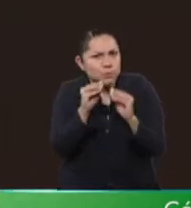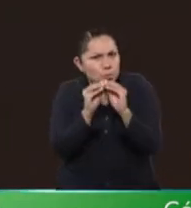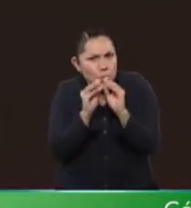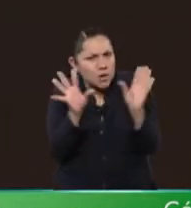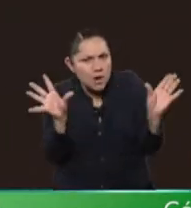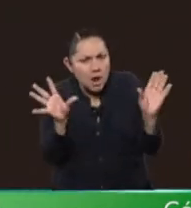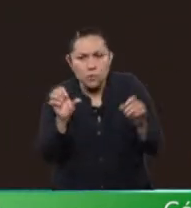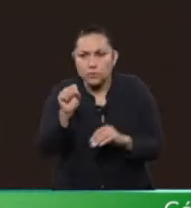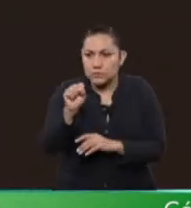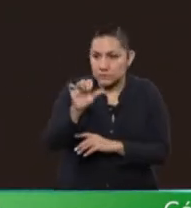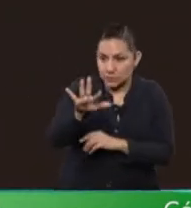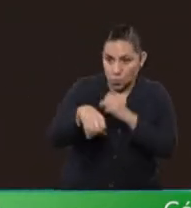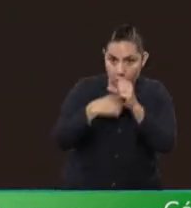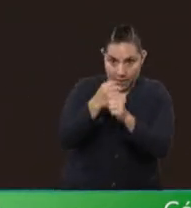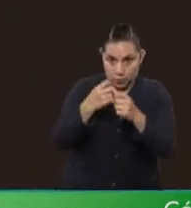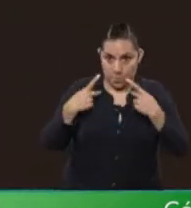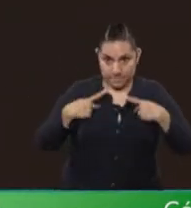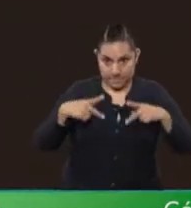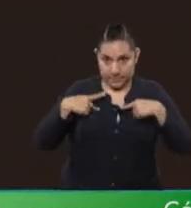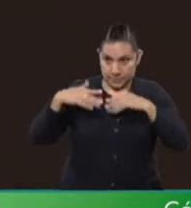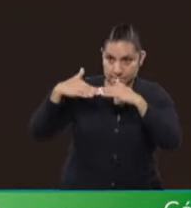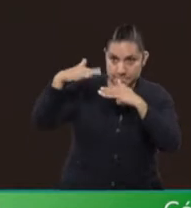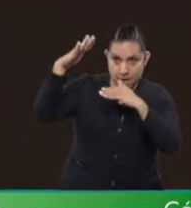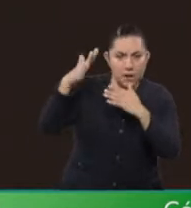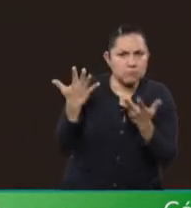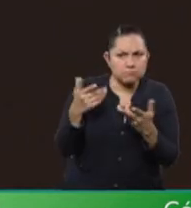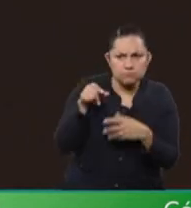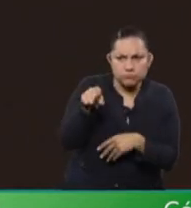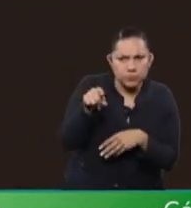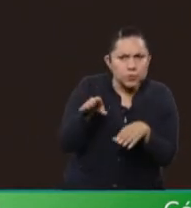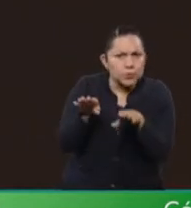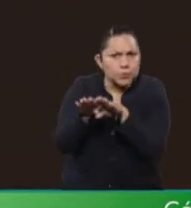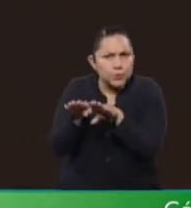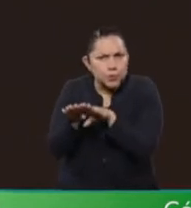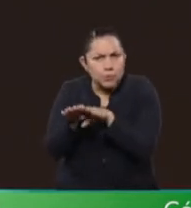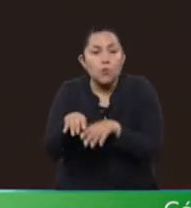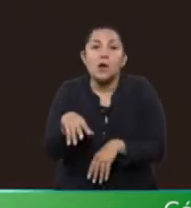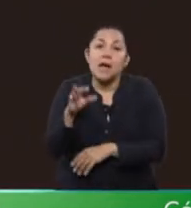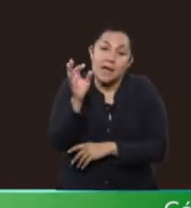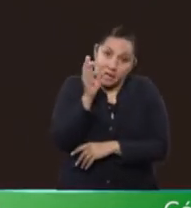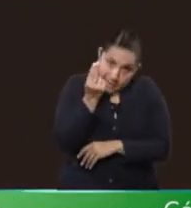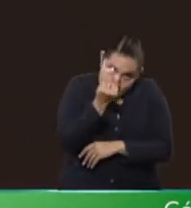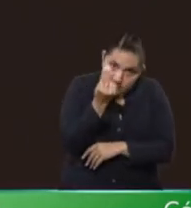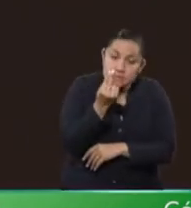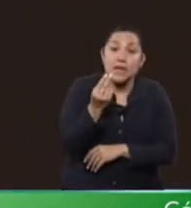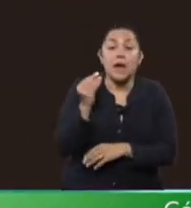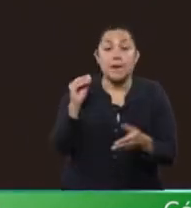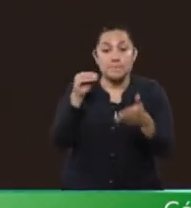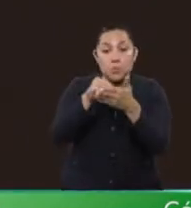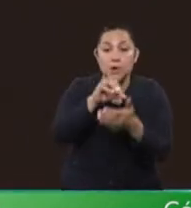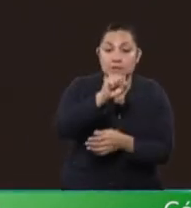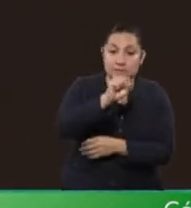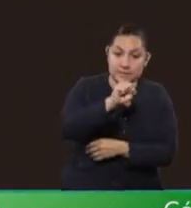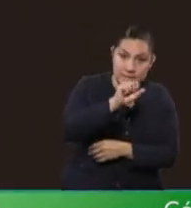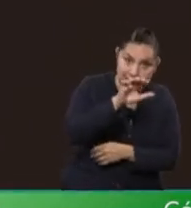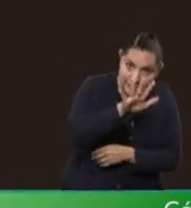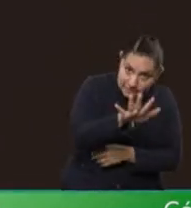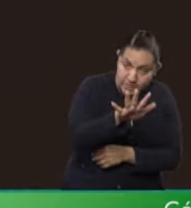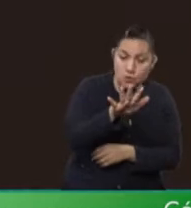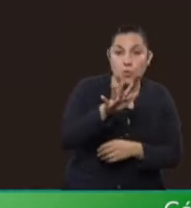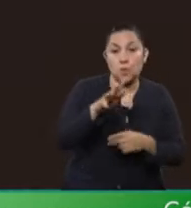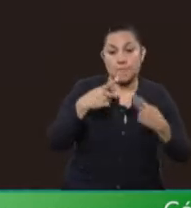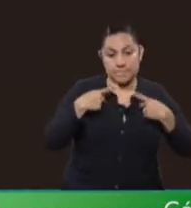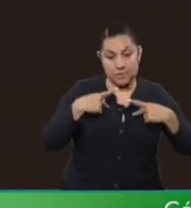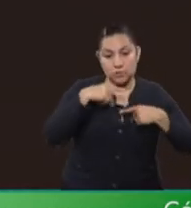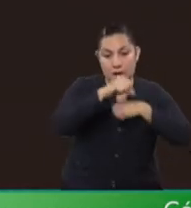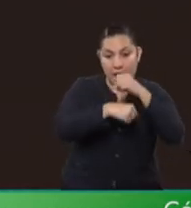años, por lo que sugiero que se agregue el término y más, al referirse a las personas elegibles